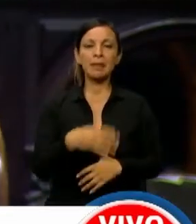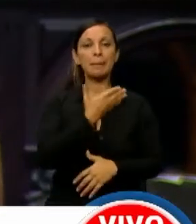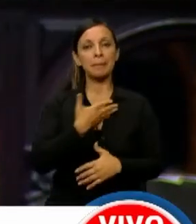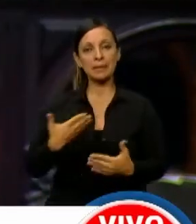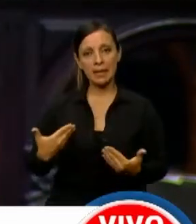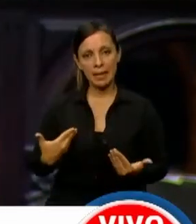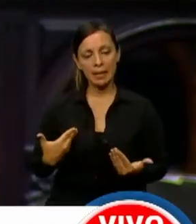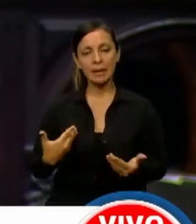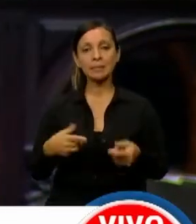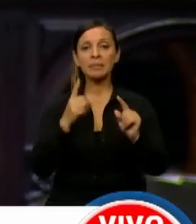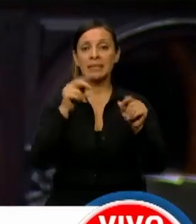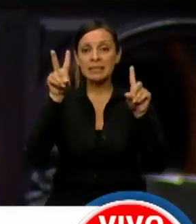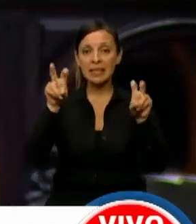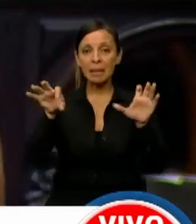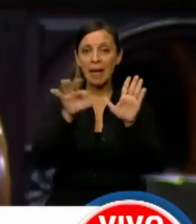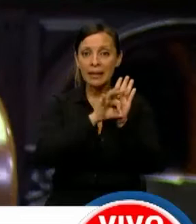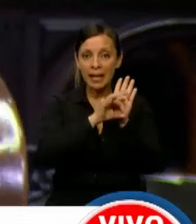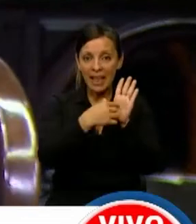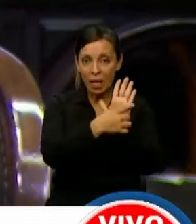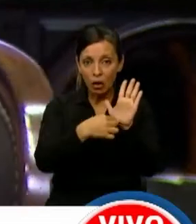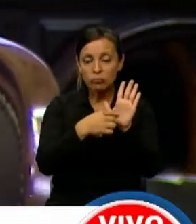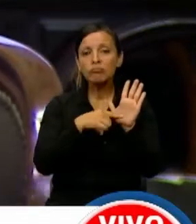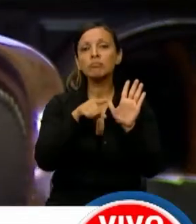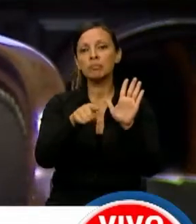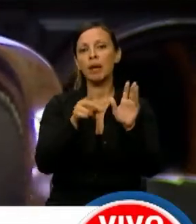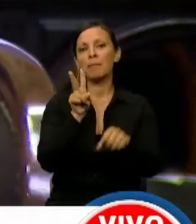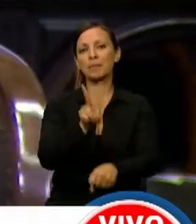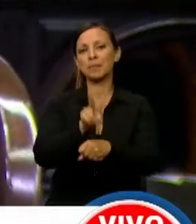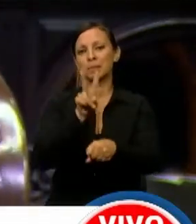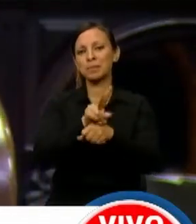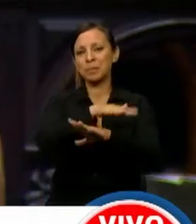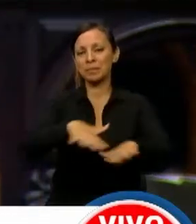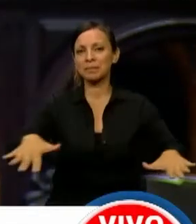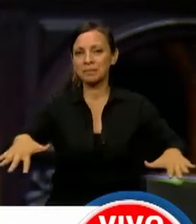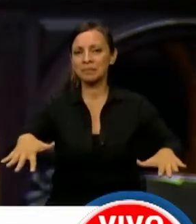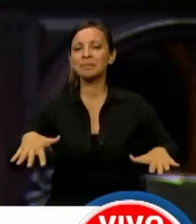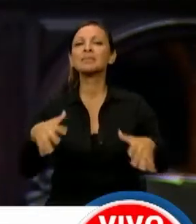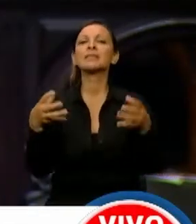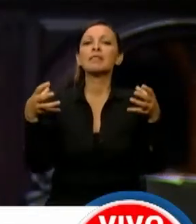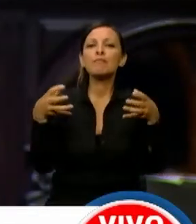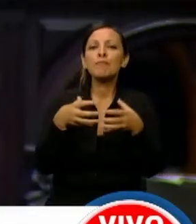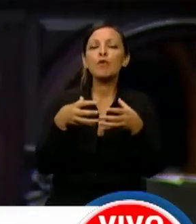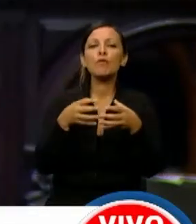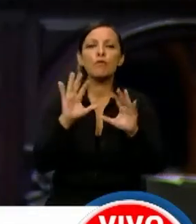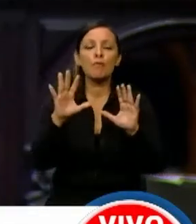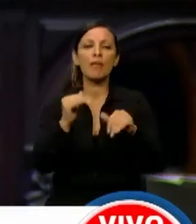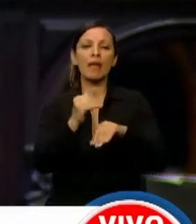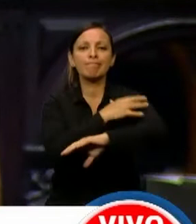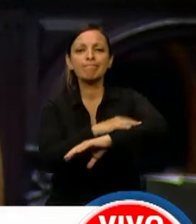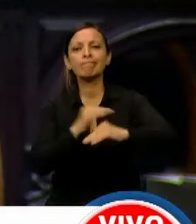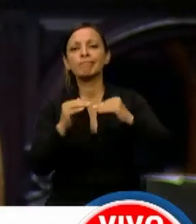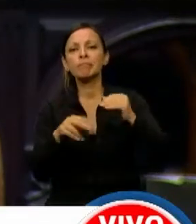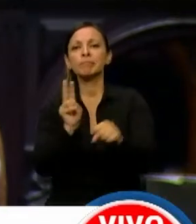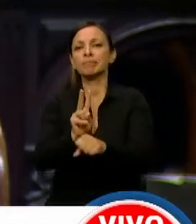Presidente, el etiquetado frontal sin duda protege a las infancias, protege a los grupos de menor nivel